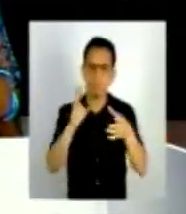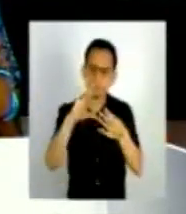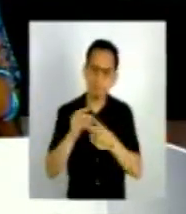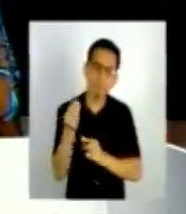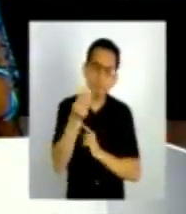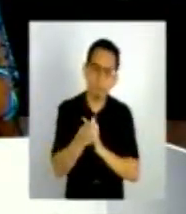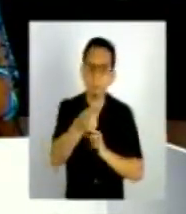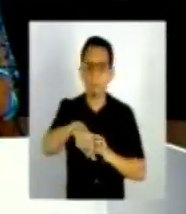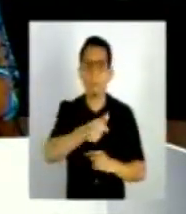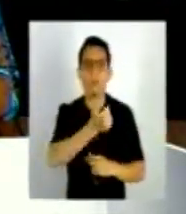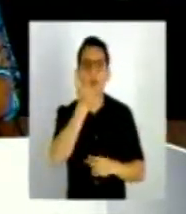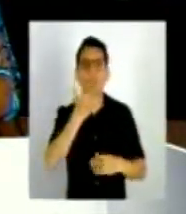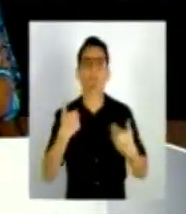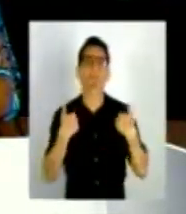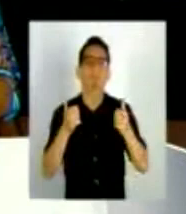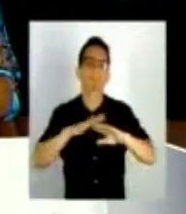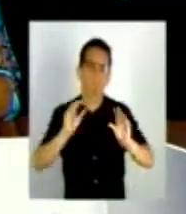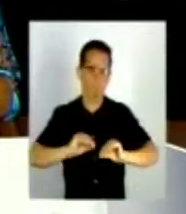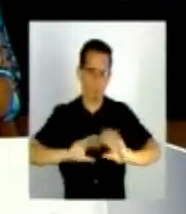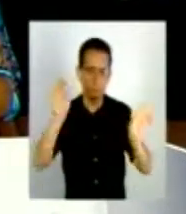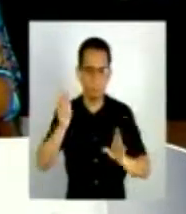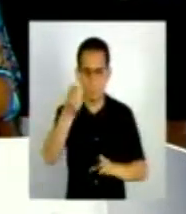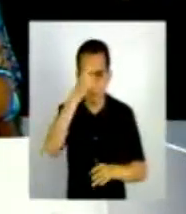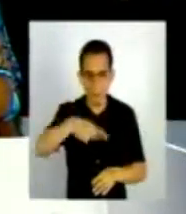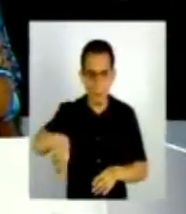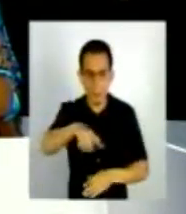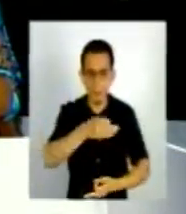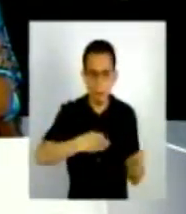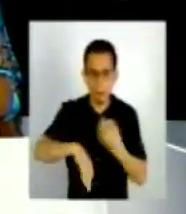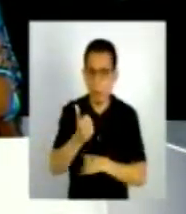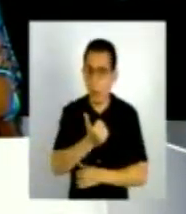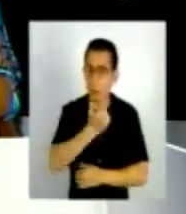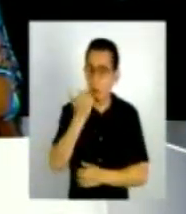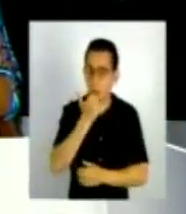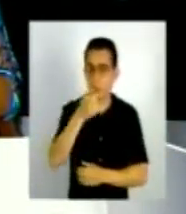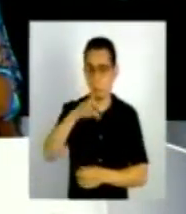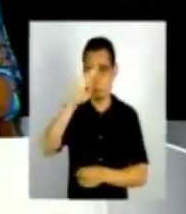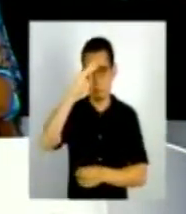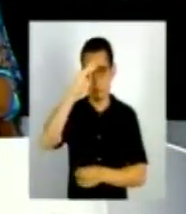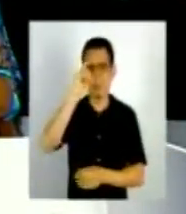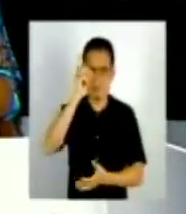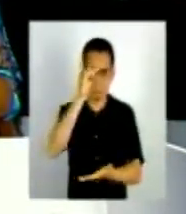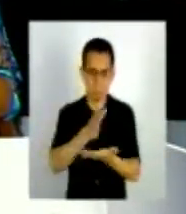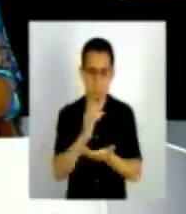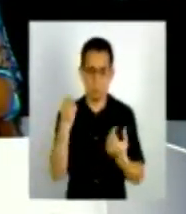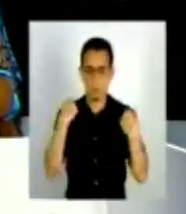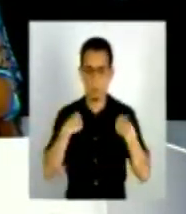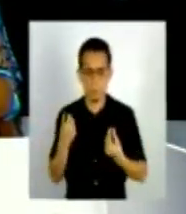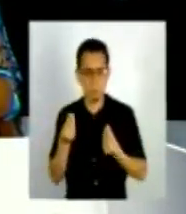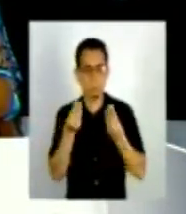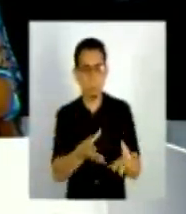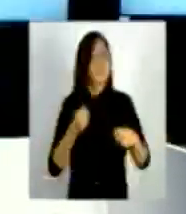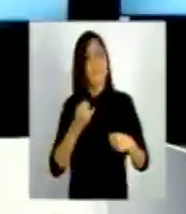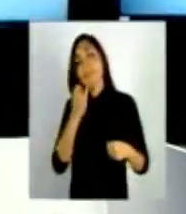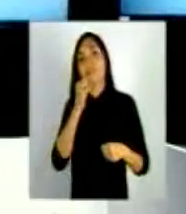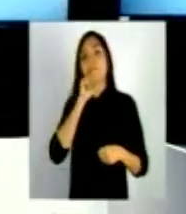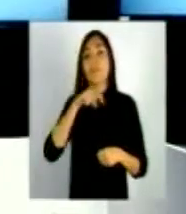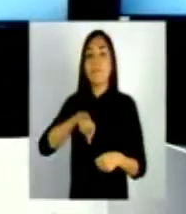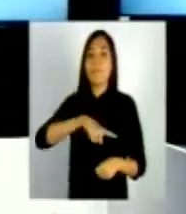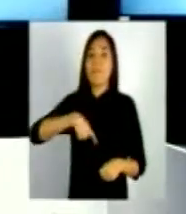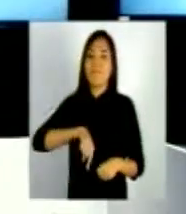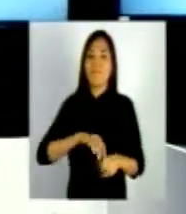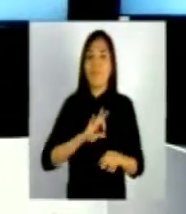humanos y hoy continuamos con este ejercicio con lo que plantearon en el tema de infraestructura y